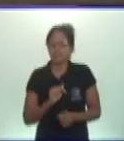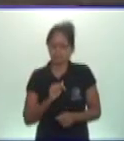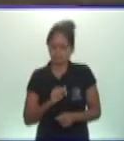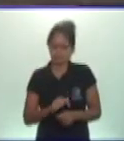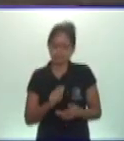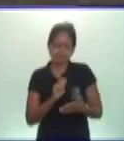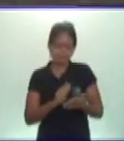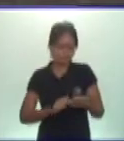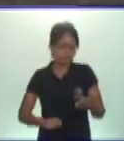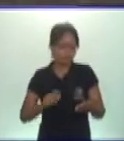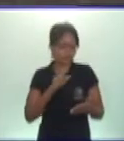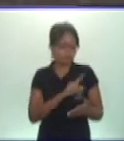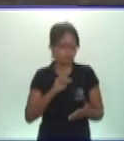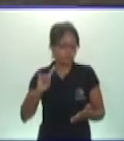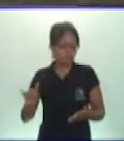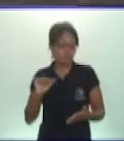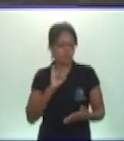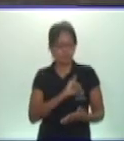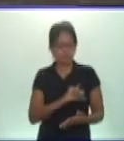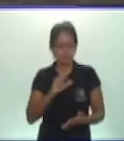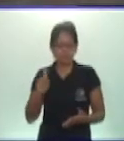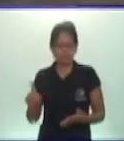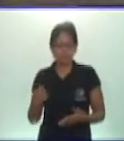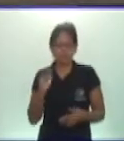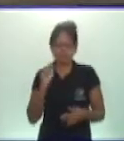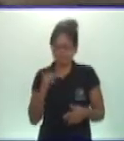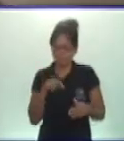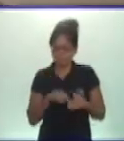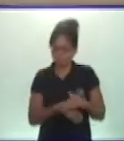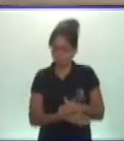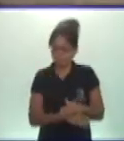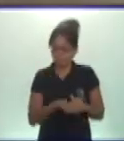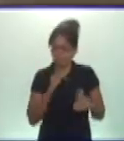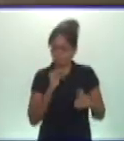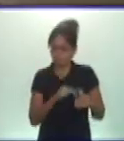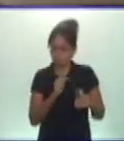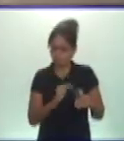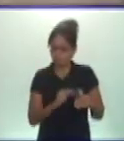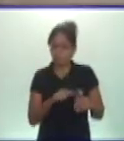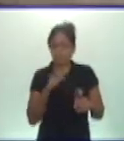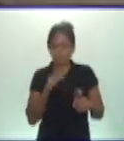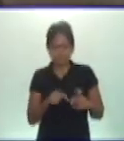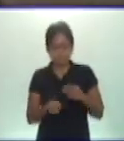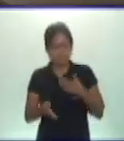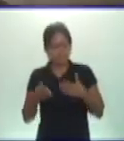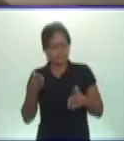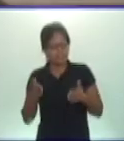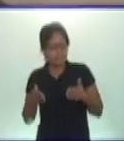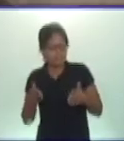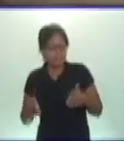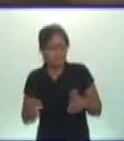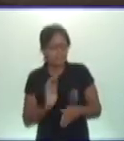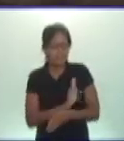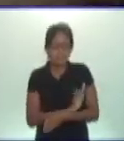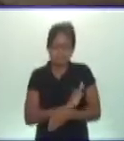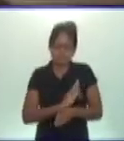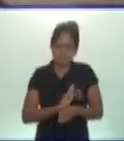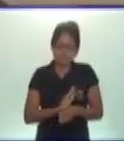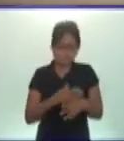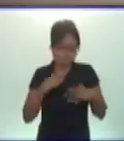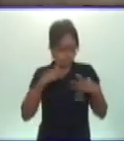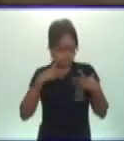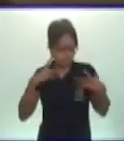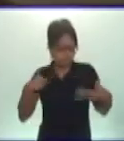en 1961. El túnel de La Habana aparecía junto a obras trascendentales de la historia como la ciudad de Machu Picchu, el Alhambra